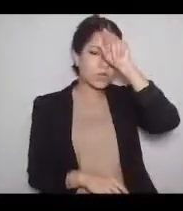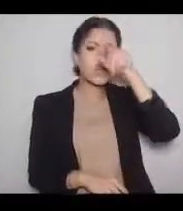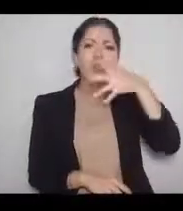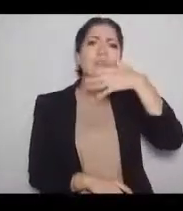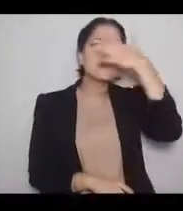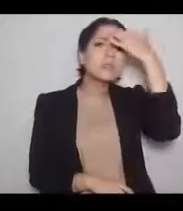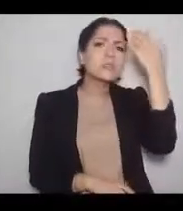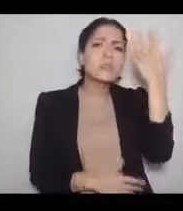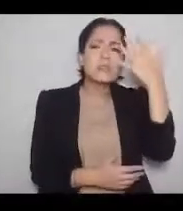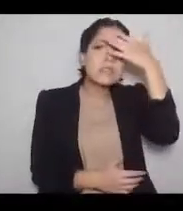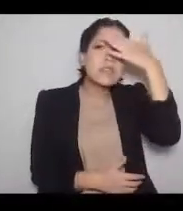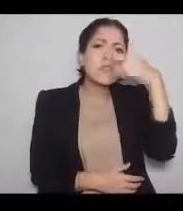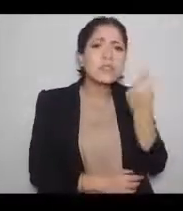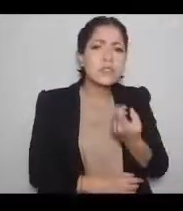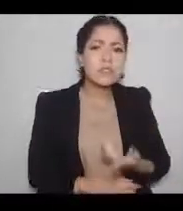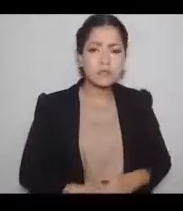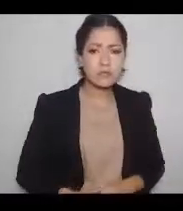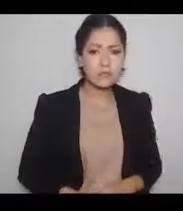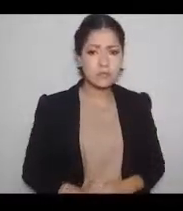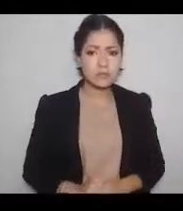Monterrey?